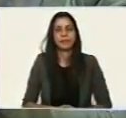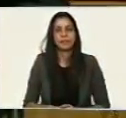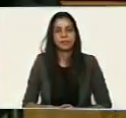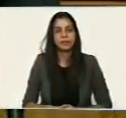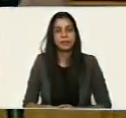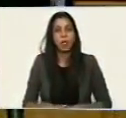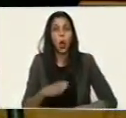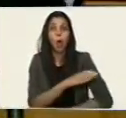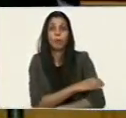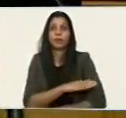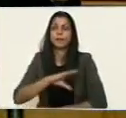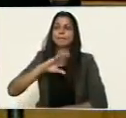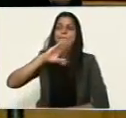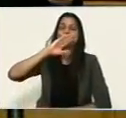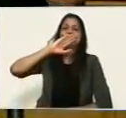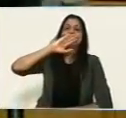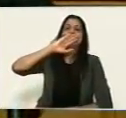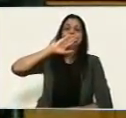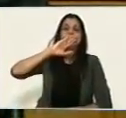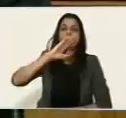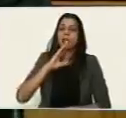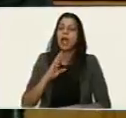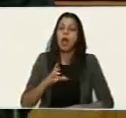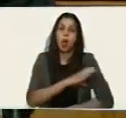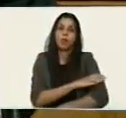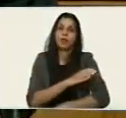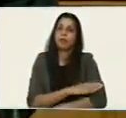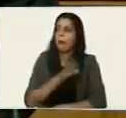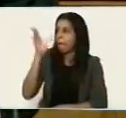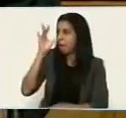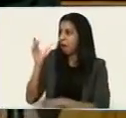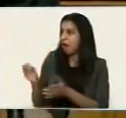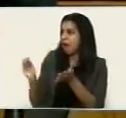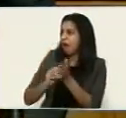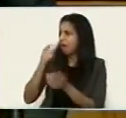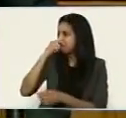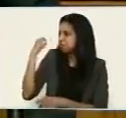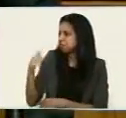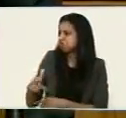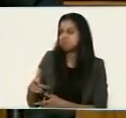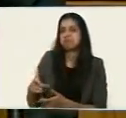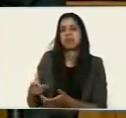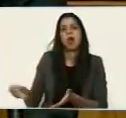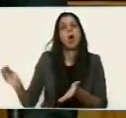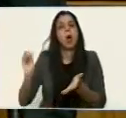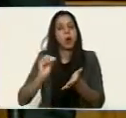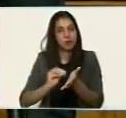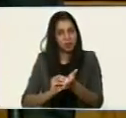Y ellos siguen subestimando. Y subestimaron y dijeron: no,